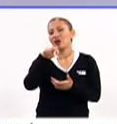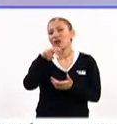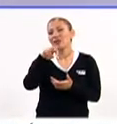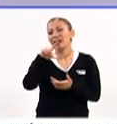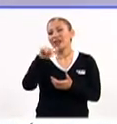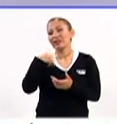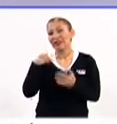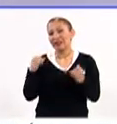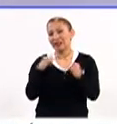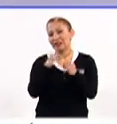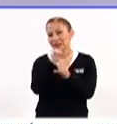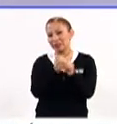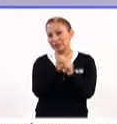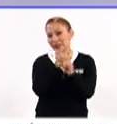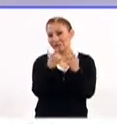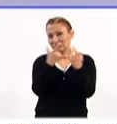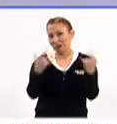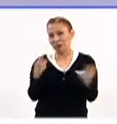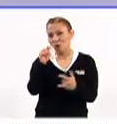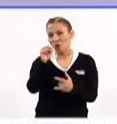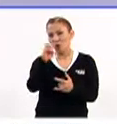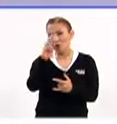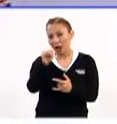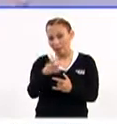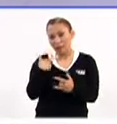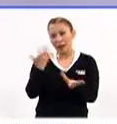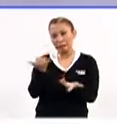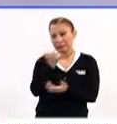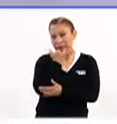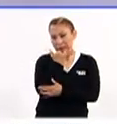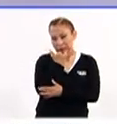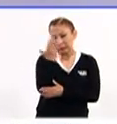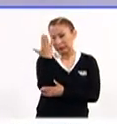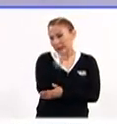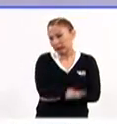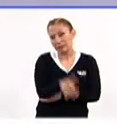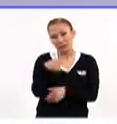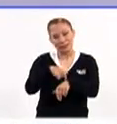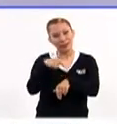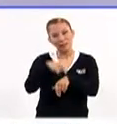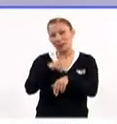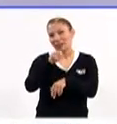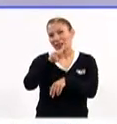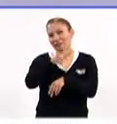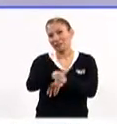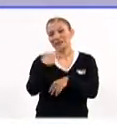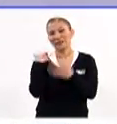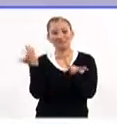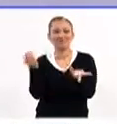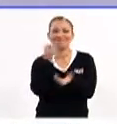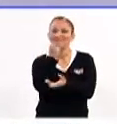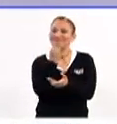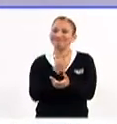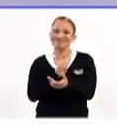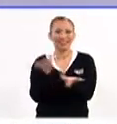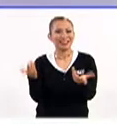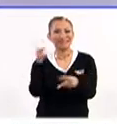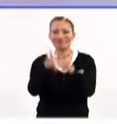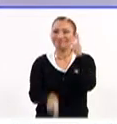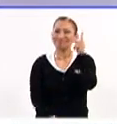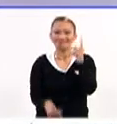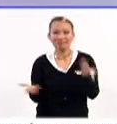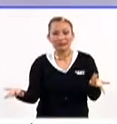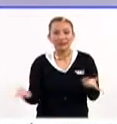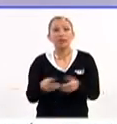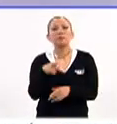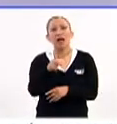del Instituto de Investigaciones Históricas de la UNAM, y le ofrecemos una disculpa. Ya sabe que los tiempos en televisión son implacables, tuvimos que hacer una breve